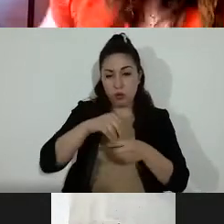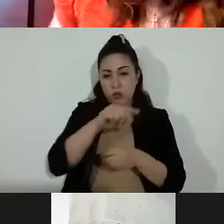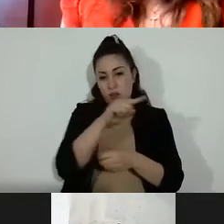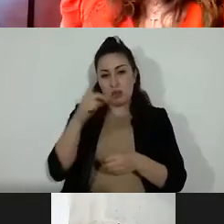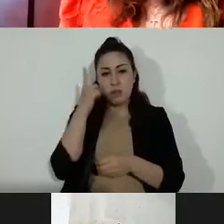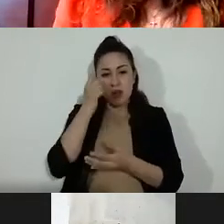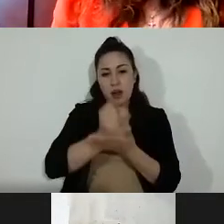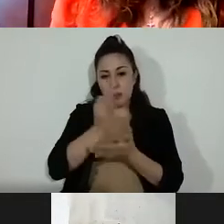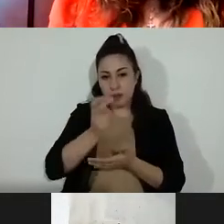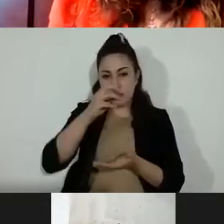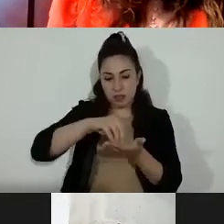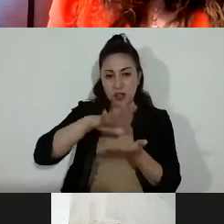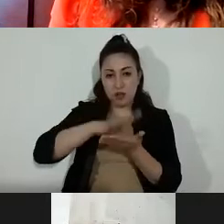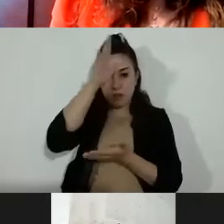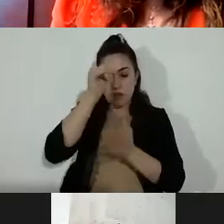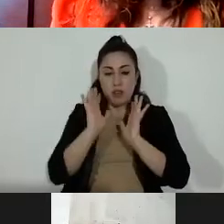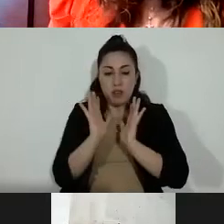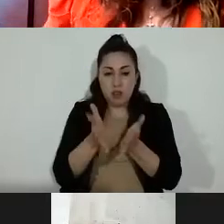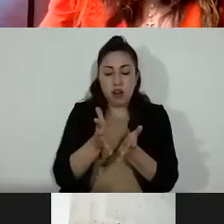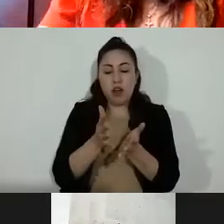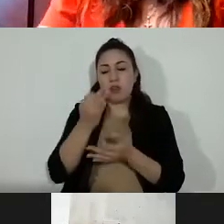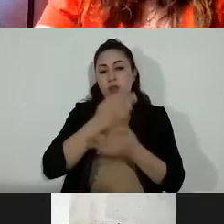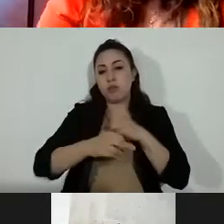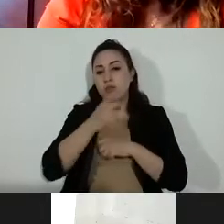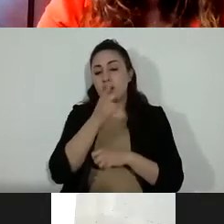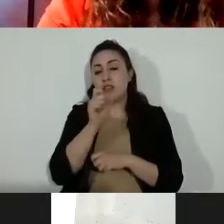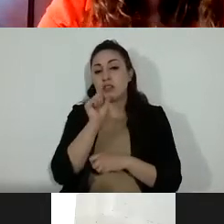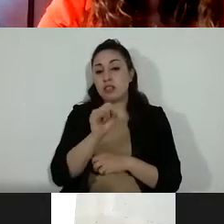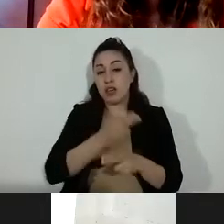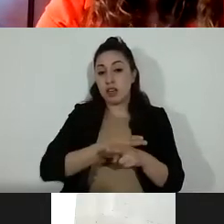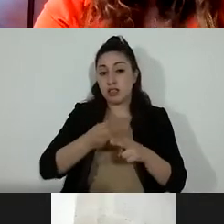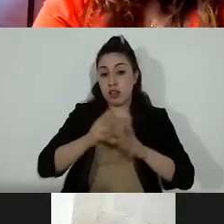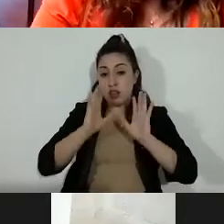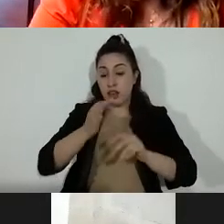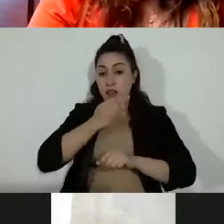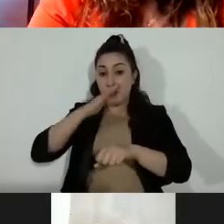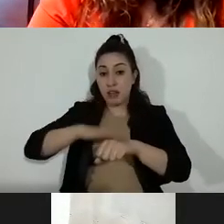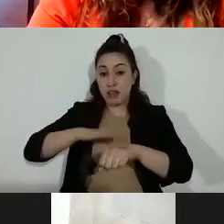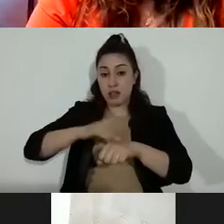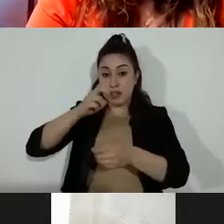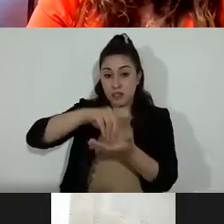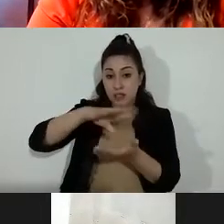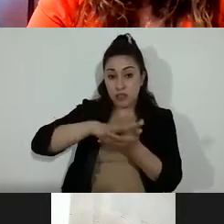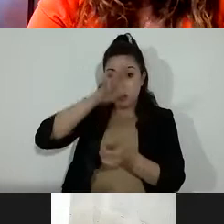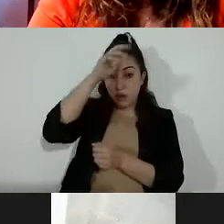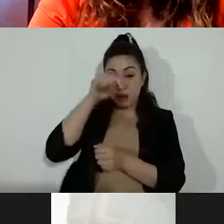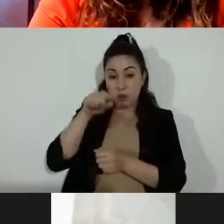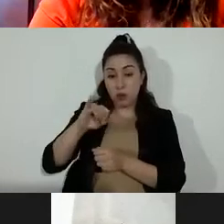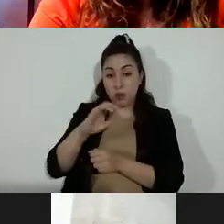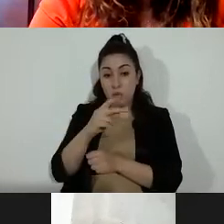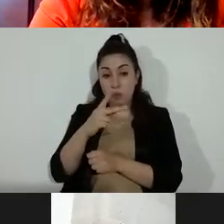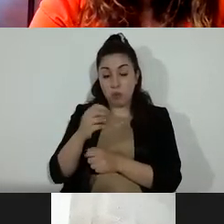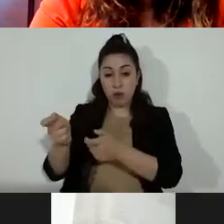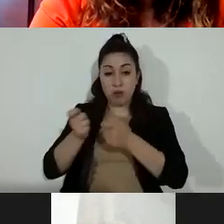de la Comisión de Presupuesto, quedó entendido de que una vez que se diera a conocer el acuerdo de esta Junta de Coordinación para